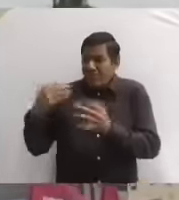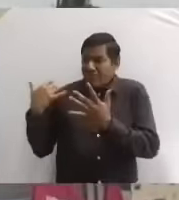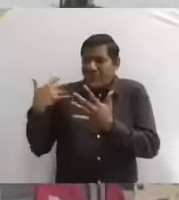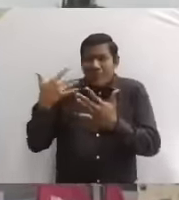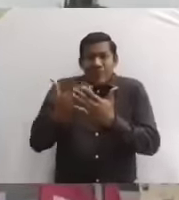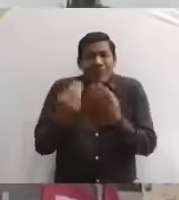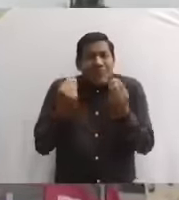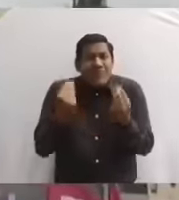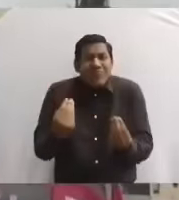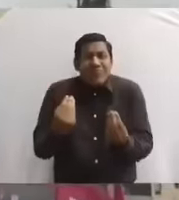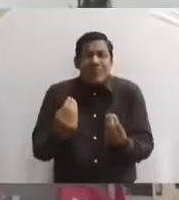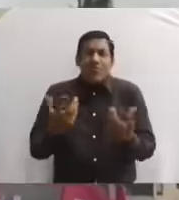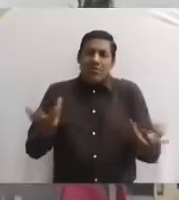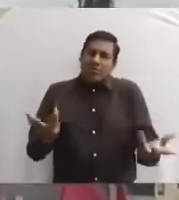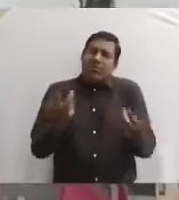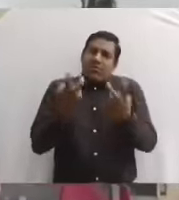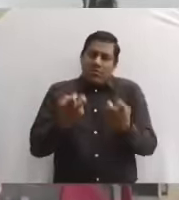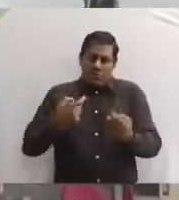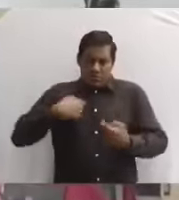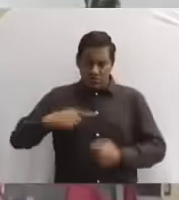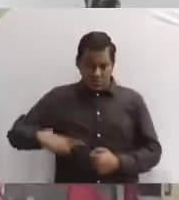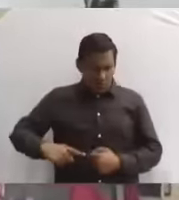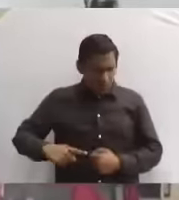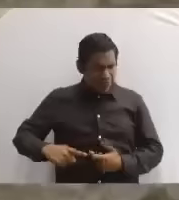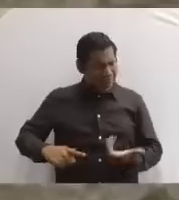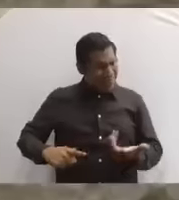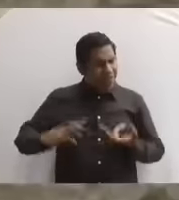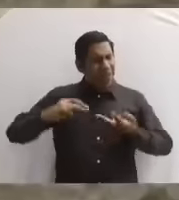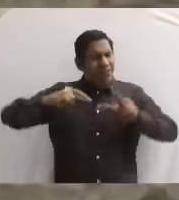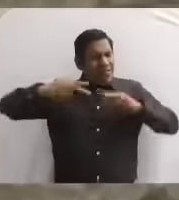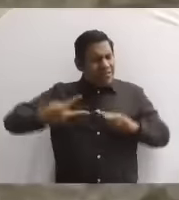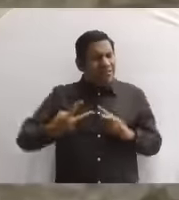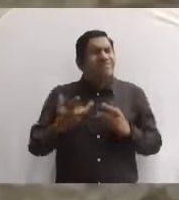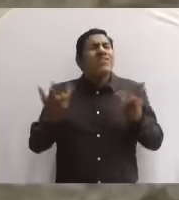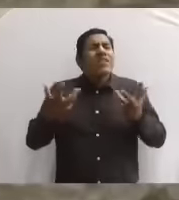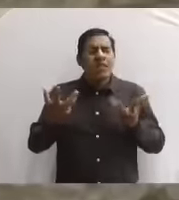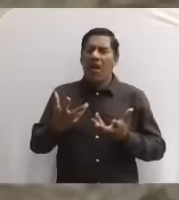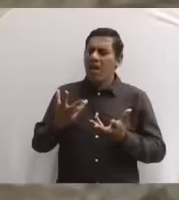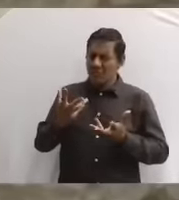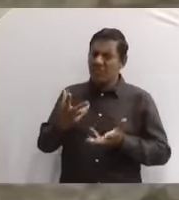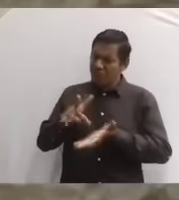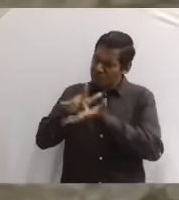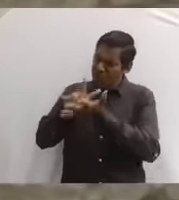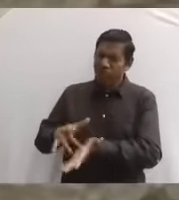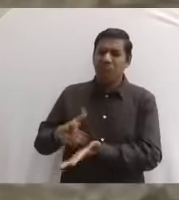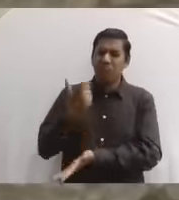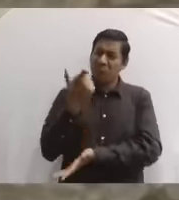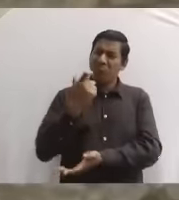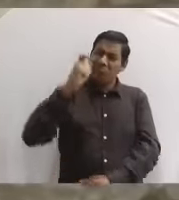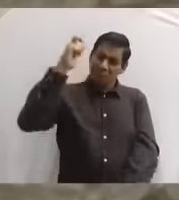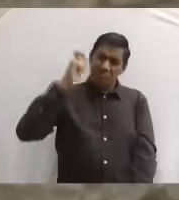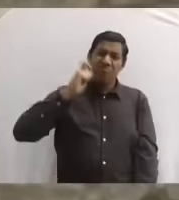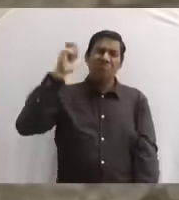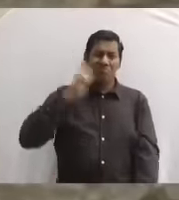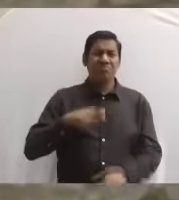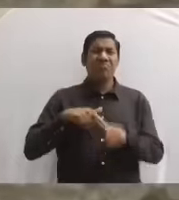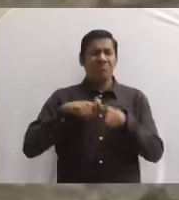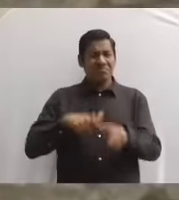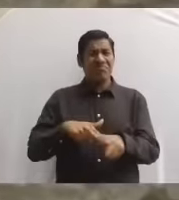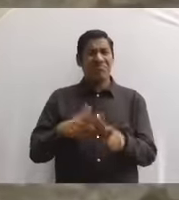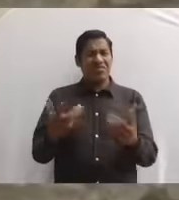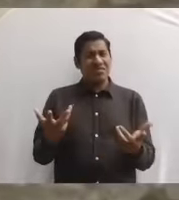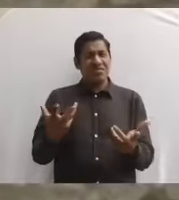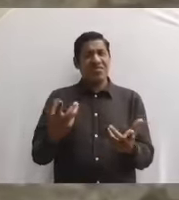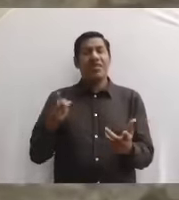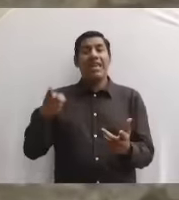Por eso, por convicción, lo menos que podemos darles es la pensión universal. Y les garantizamos